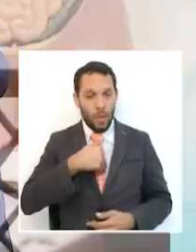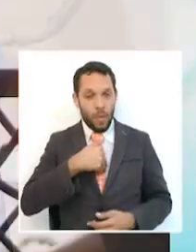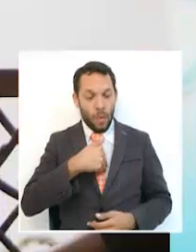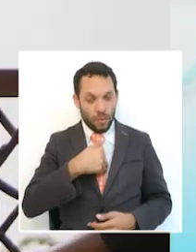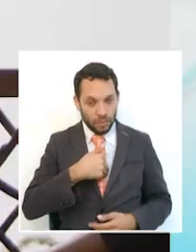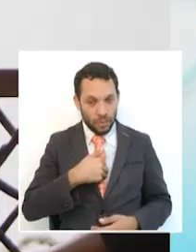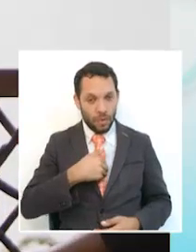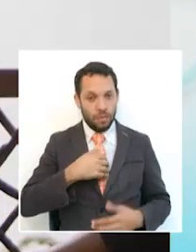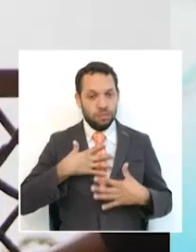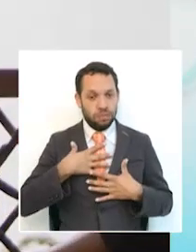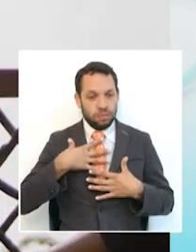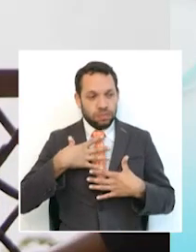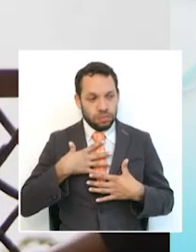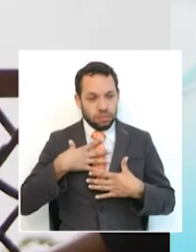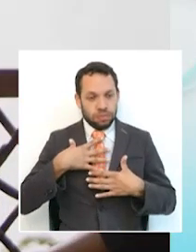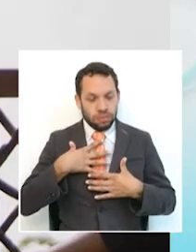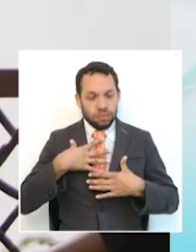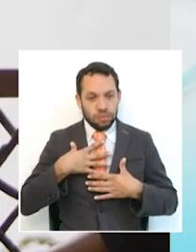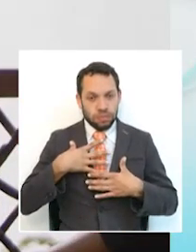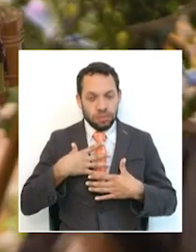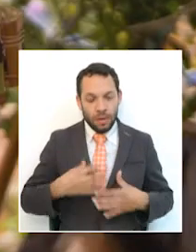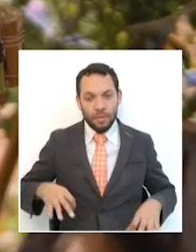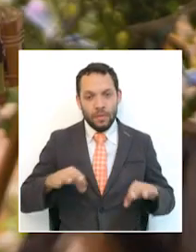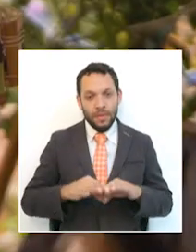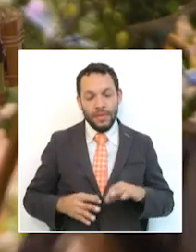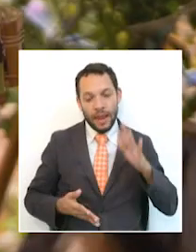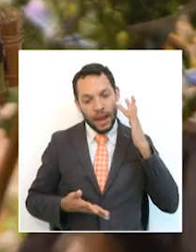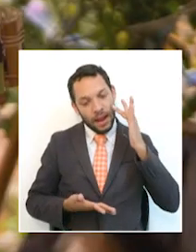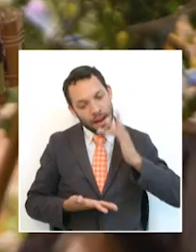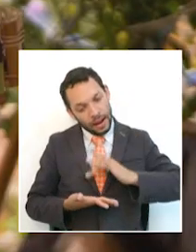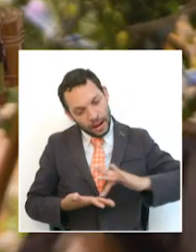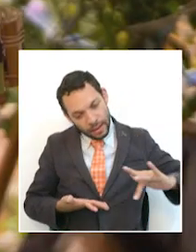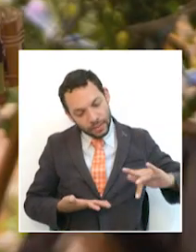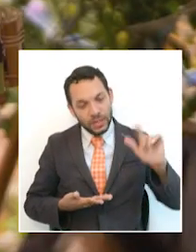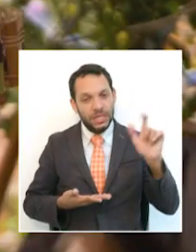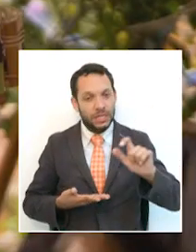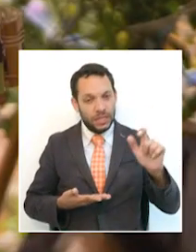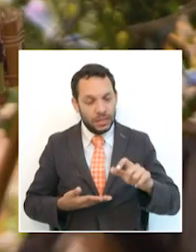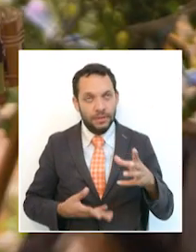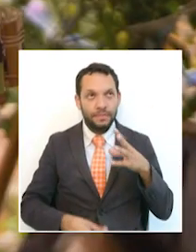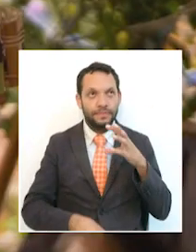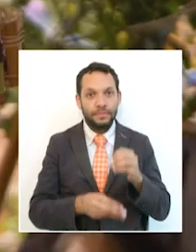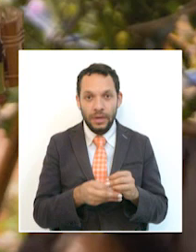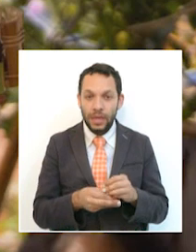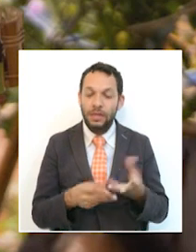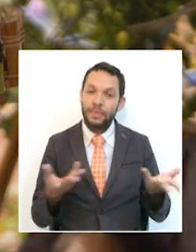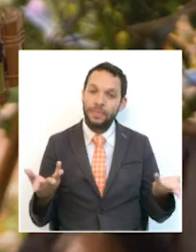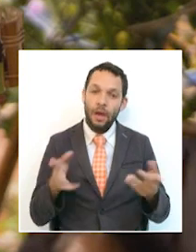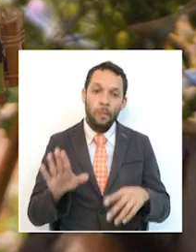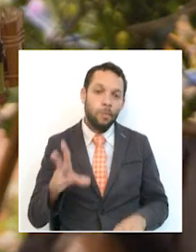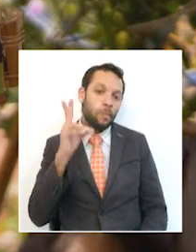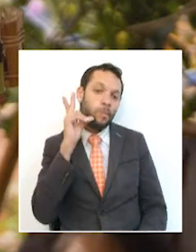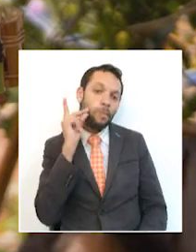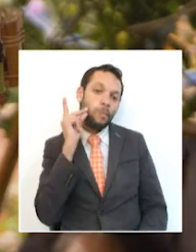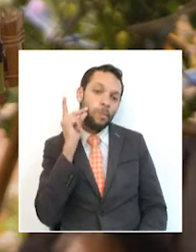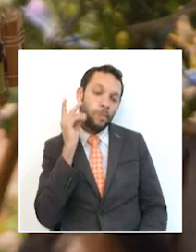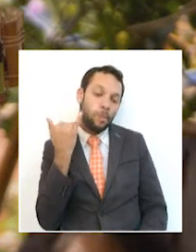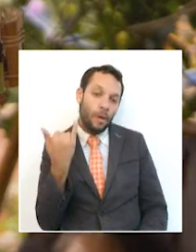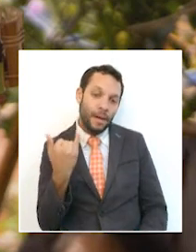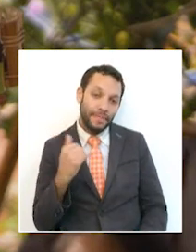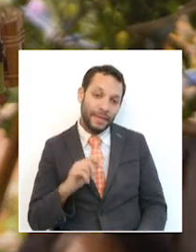de ahí depende todo por eso las desintoxica moss constantemente se hace también el trabajo en pereira del cambio de flora